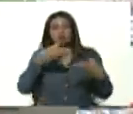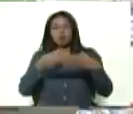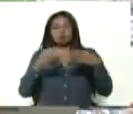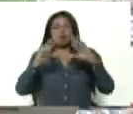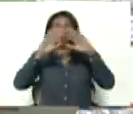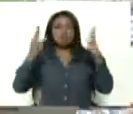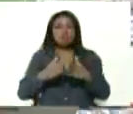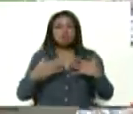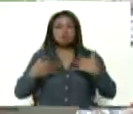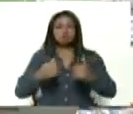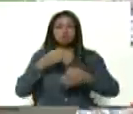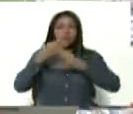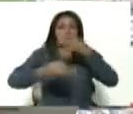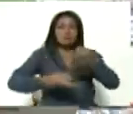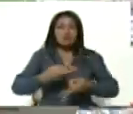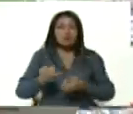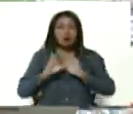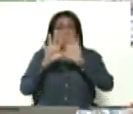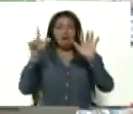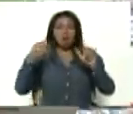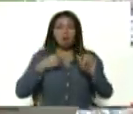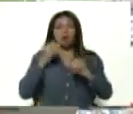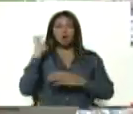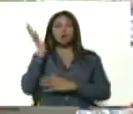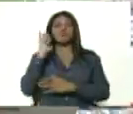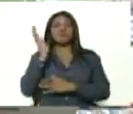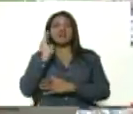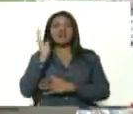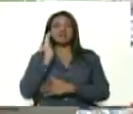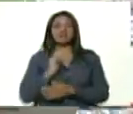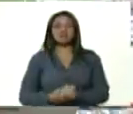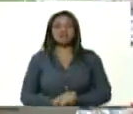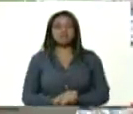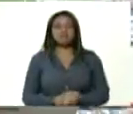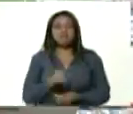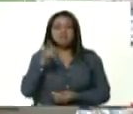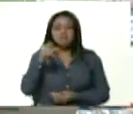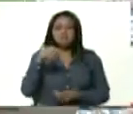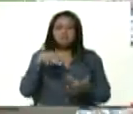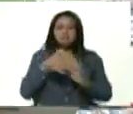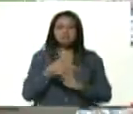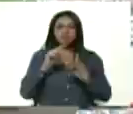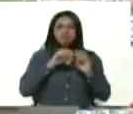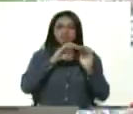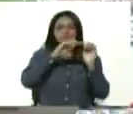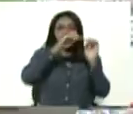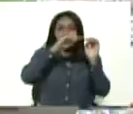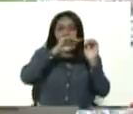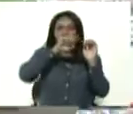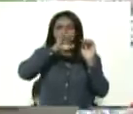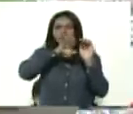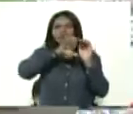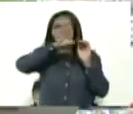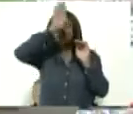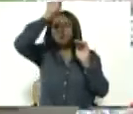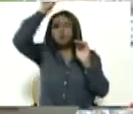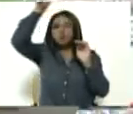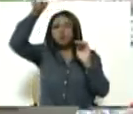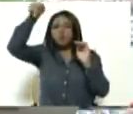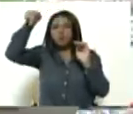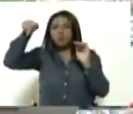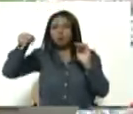Organización Mundial de la Salud, son curvas que tienen un crecimiento muy rápido y